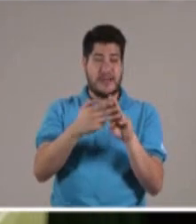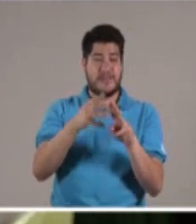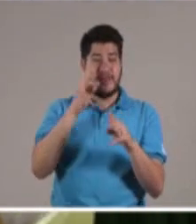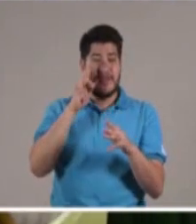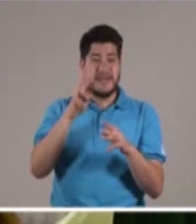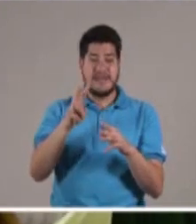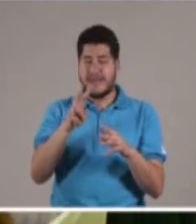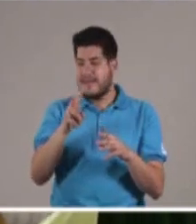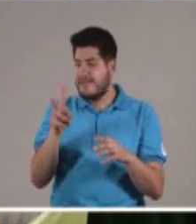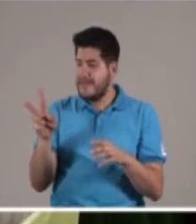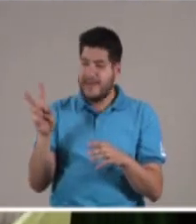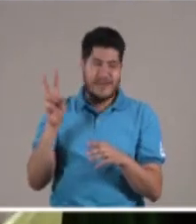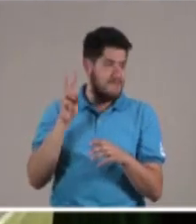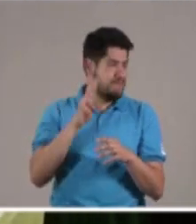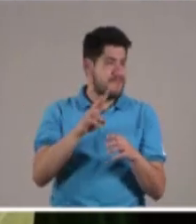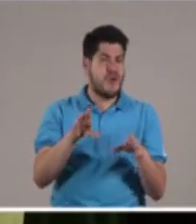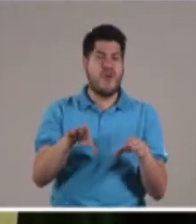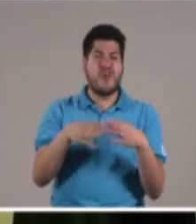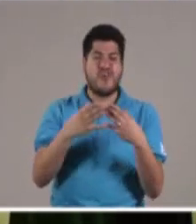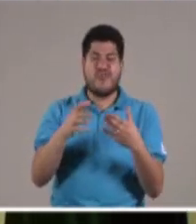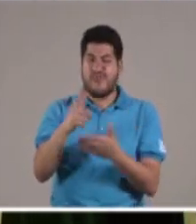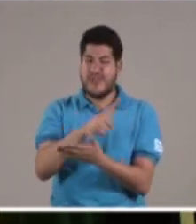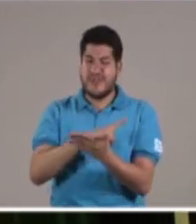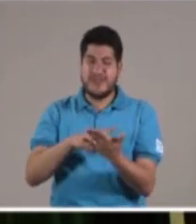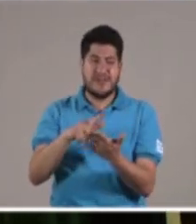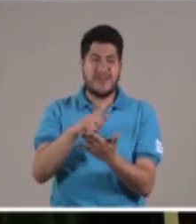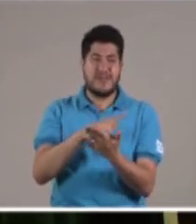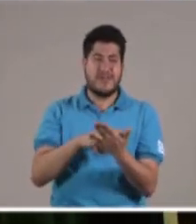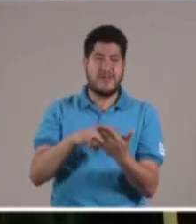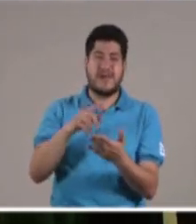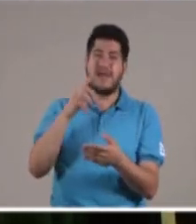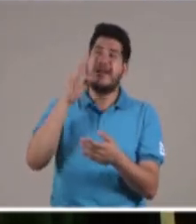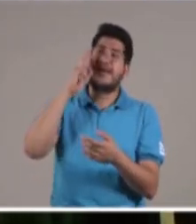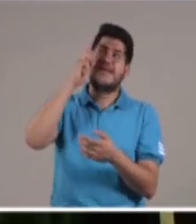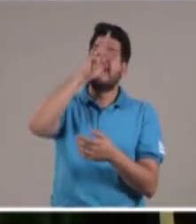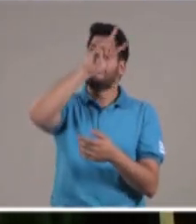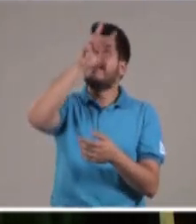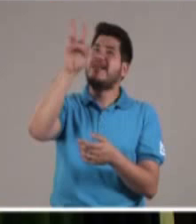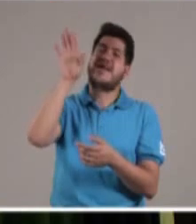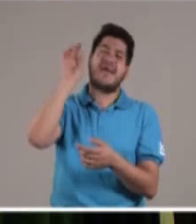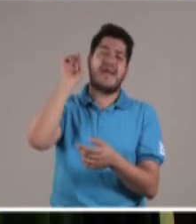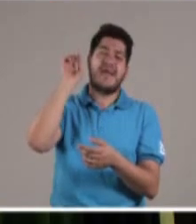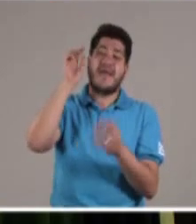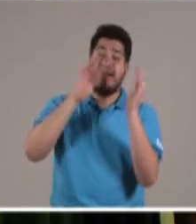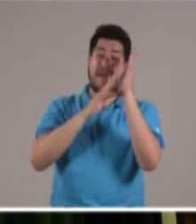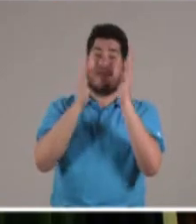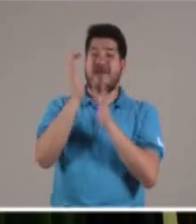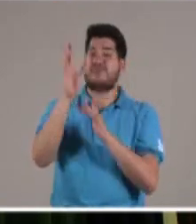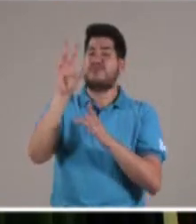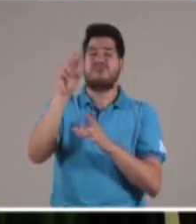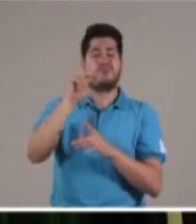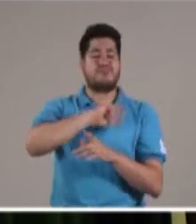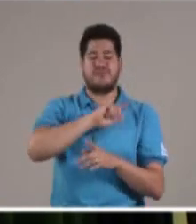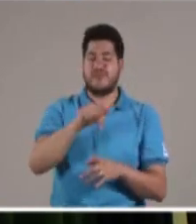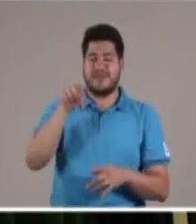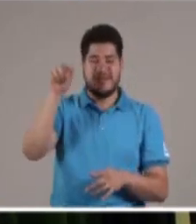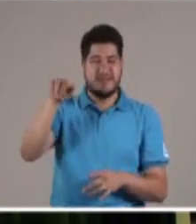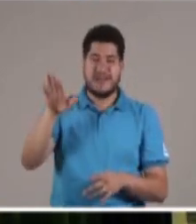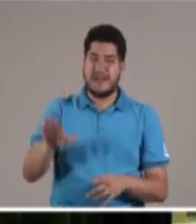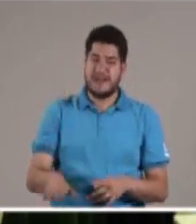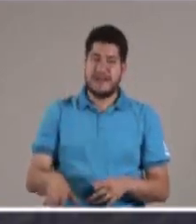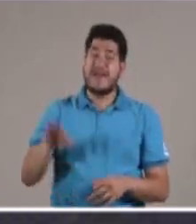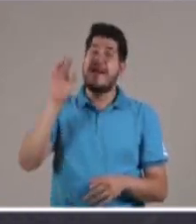cómo es la tumba y se voltea hermano y así dice él no está aquí él ha resucitado Aleluya